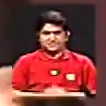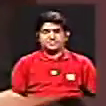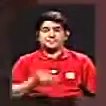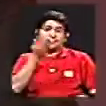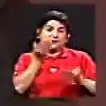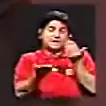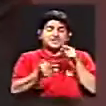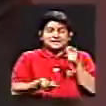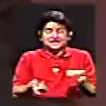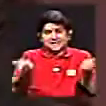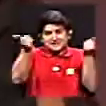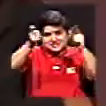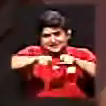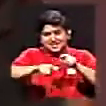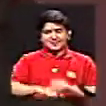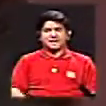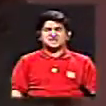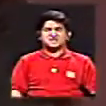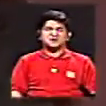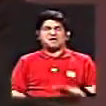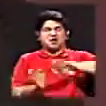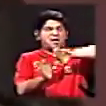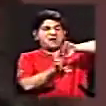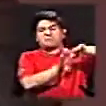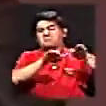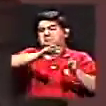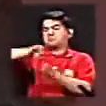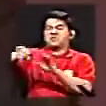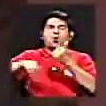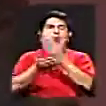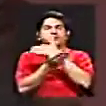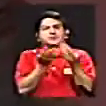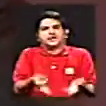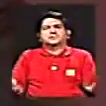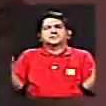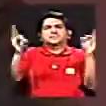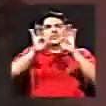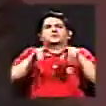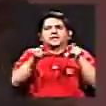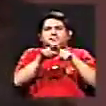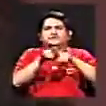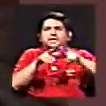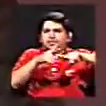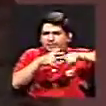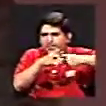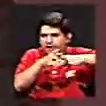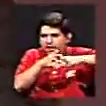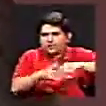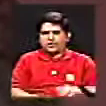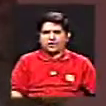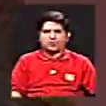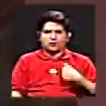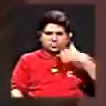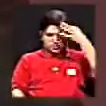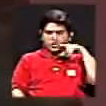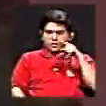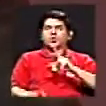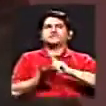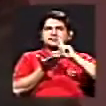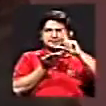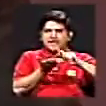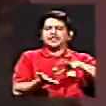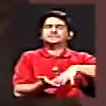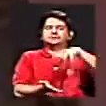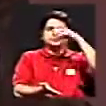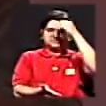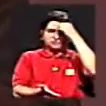por lo menos este es un caso claro, se deja de lado otras partes que son fundamentales también del mantenimiento. Yo creo que esto debe ser una gran lección